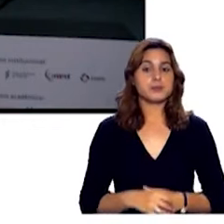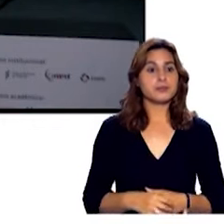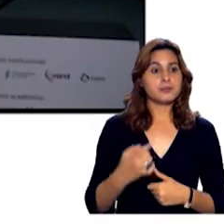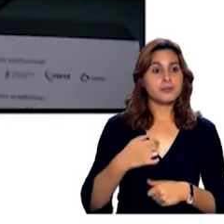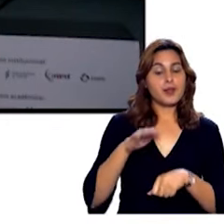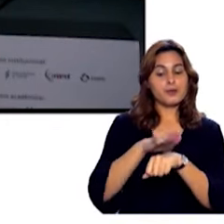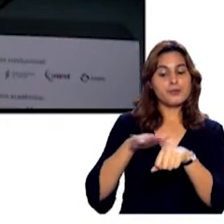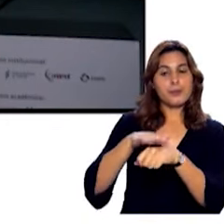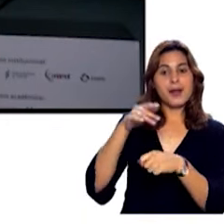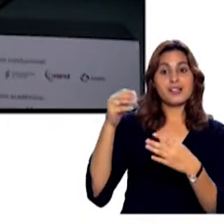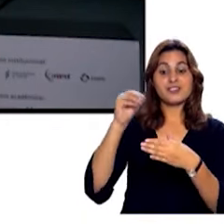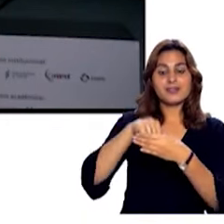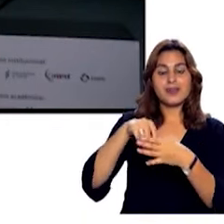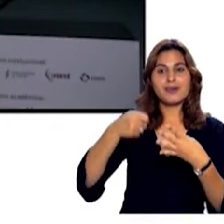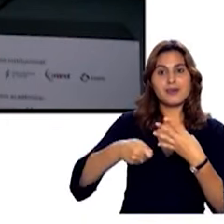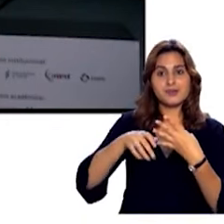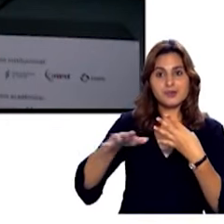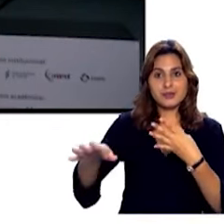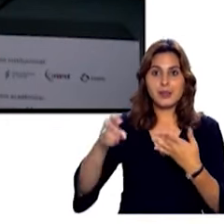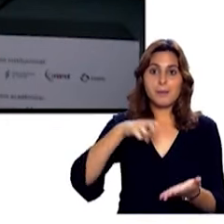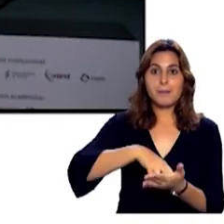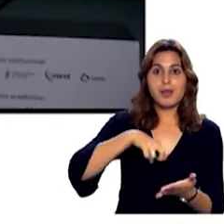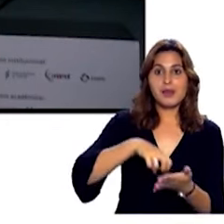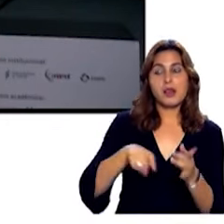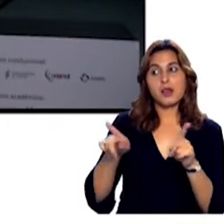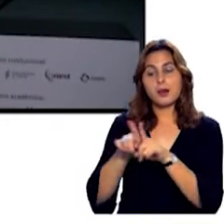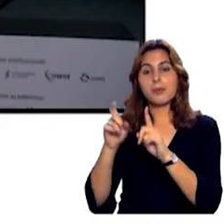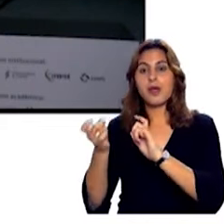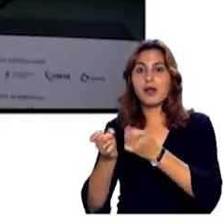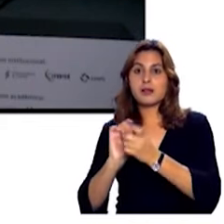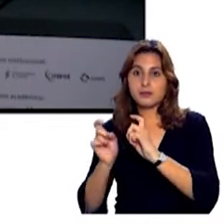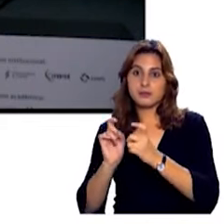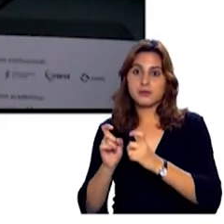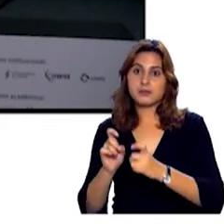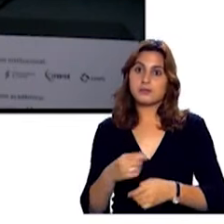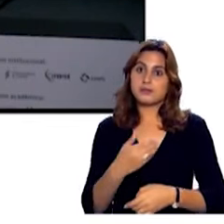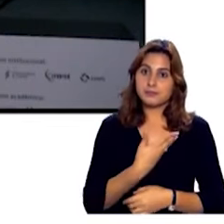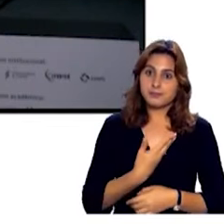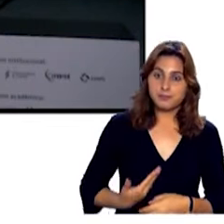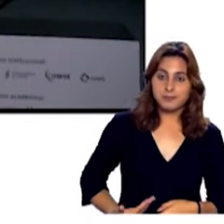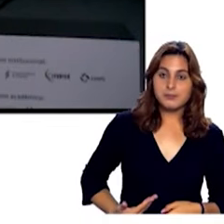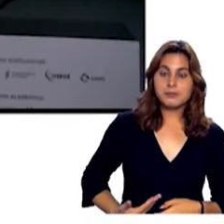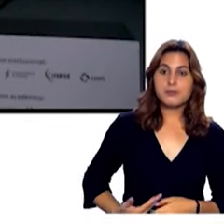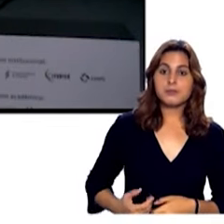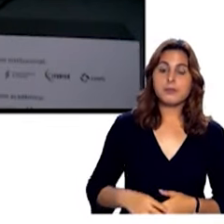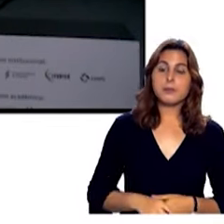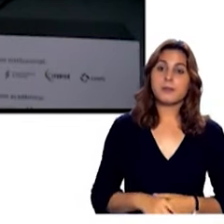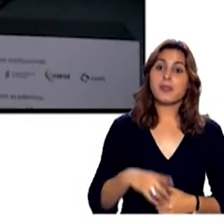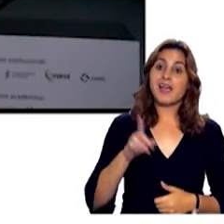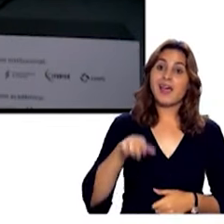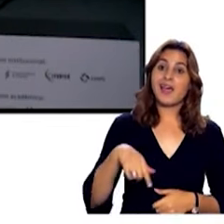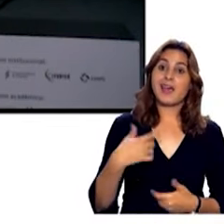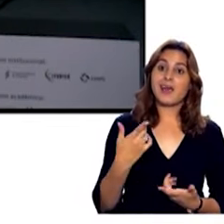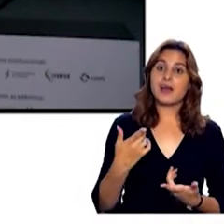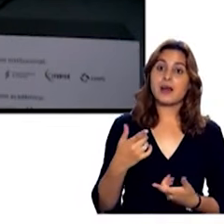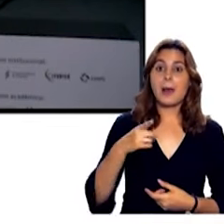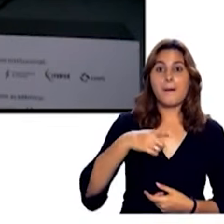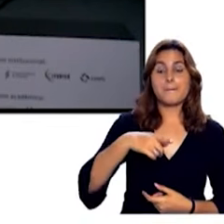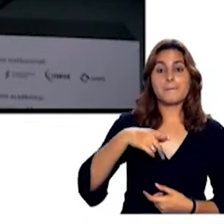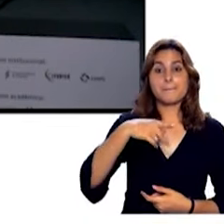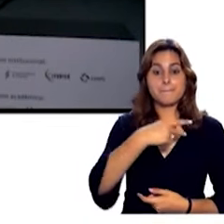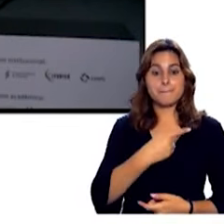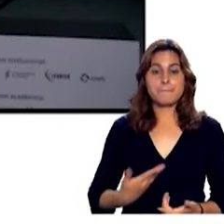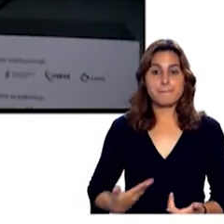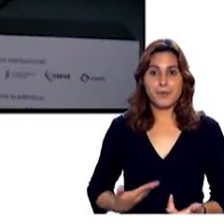una Jic pública la esencia del sistema es la publicidad y la publicidad radica en que las el